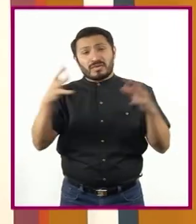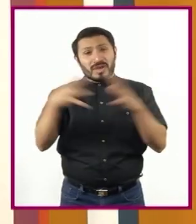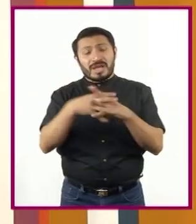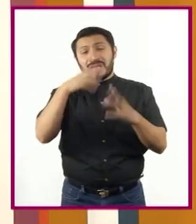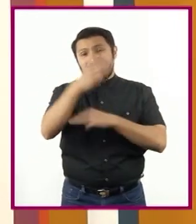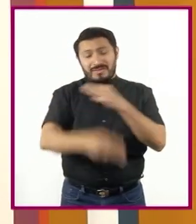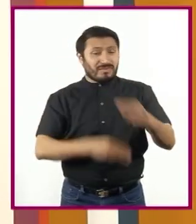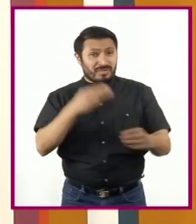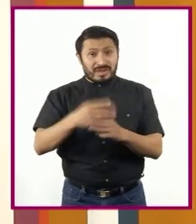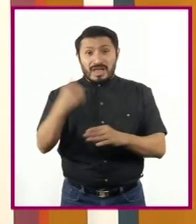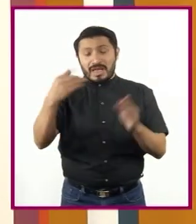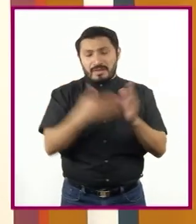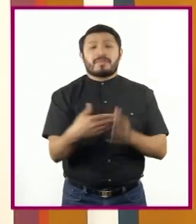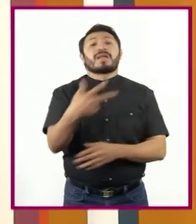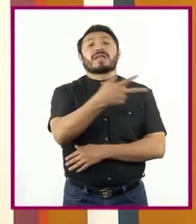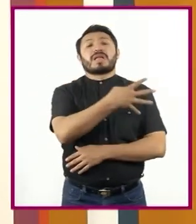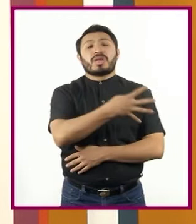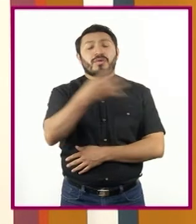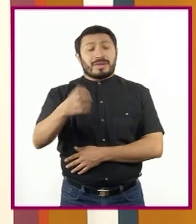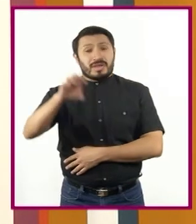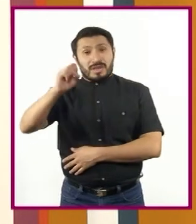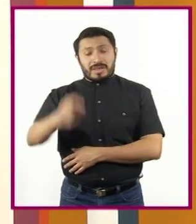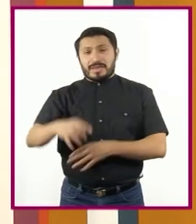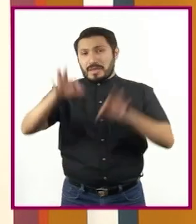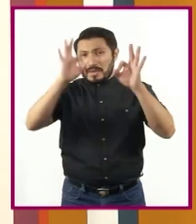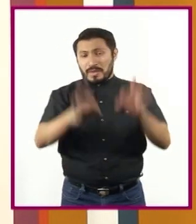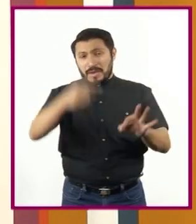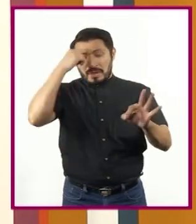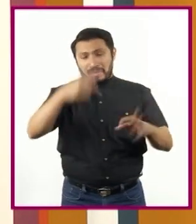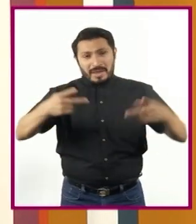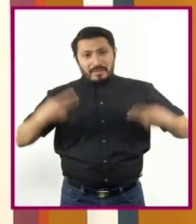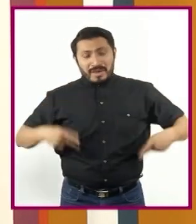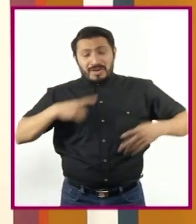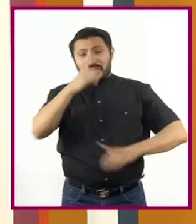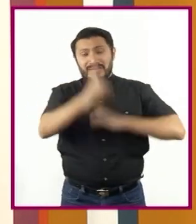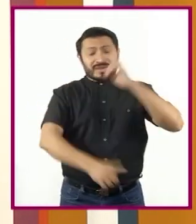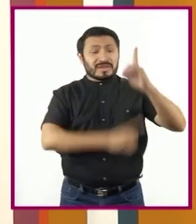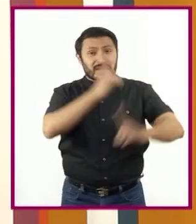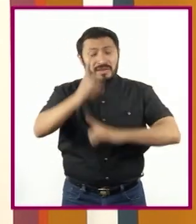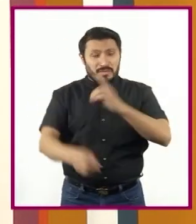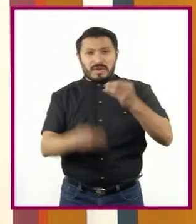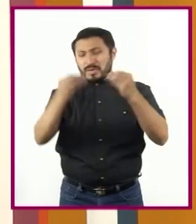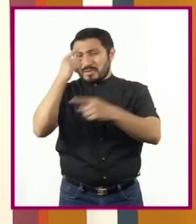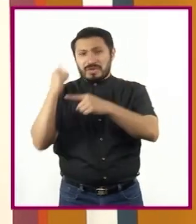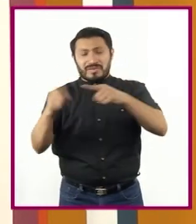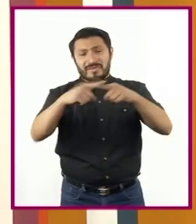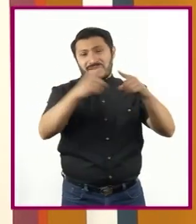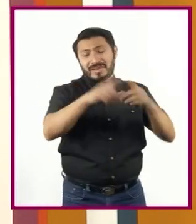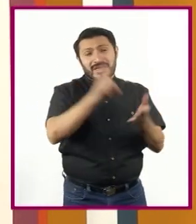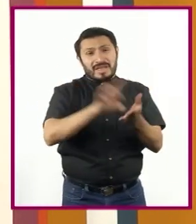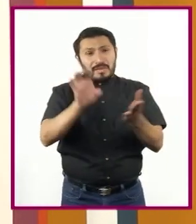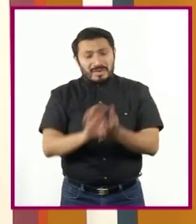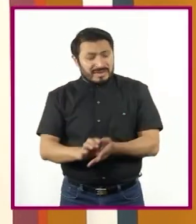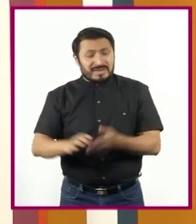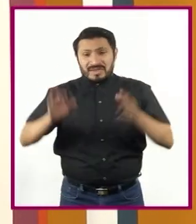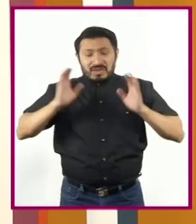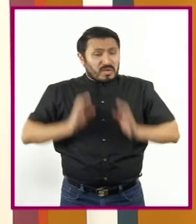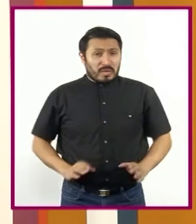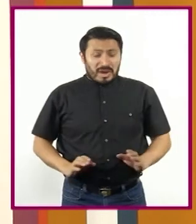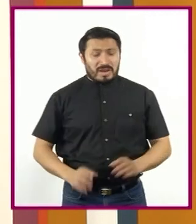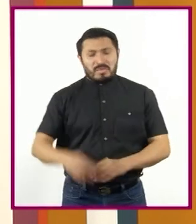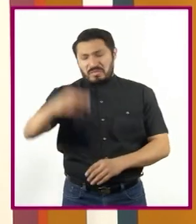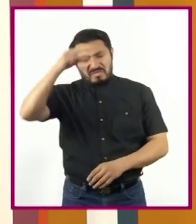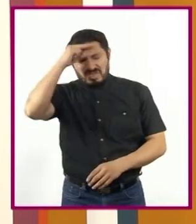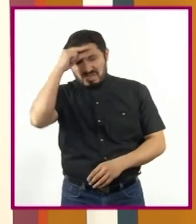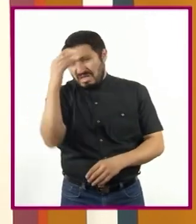En 1960 se formalizó para atletas con todo tipo de discapacidades físicas, mentales o sensoriales, como